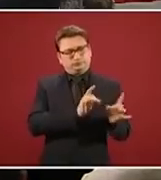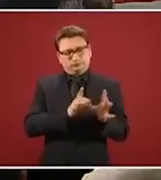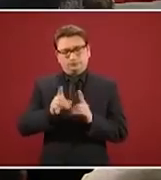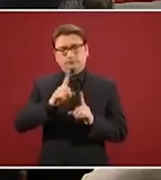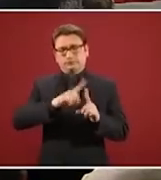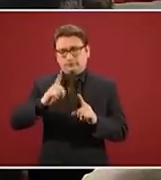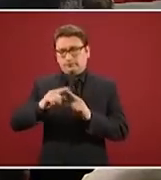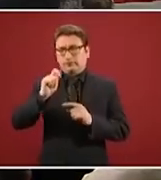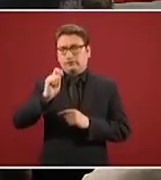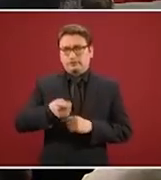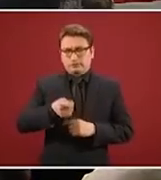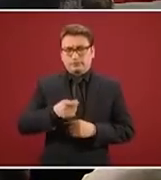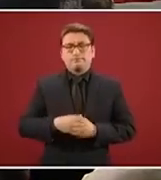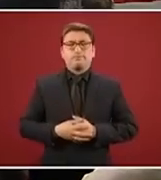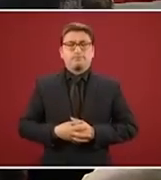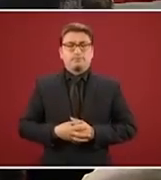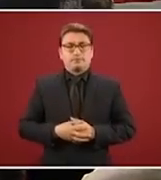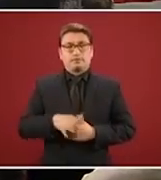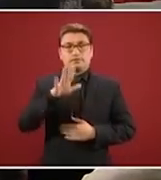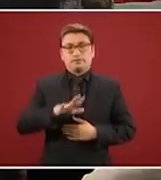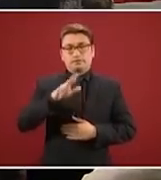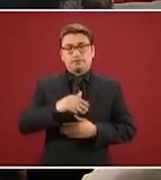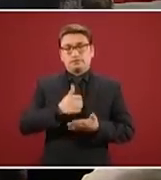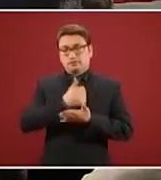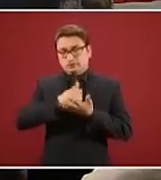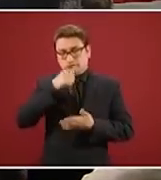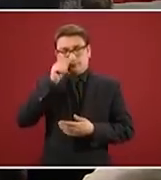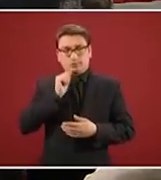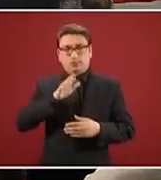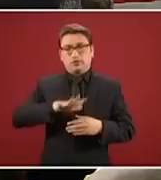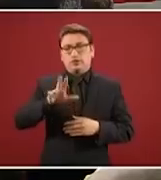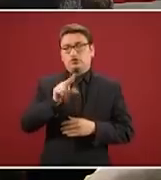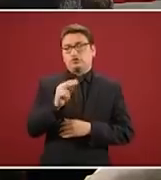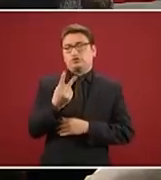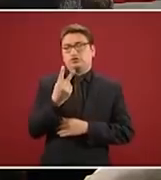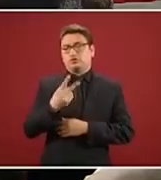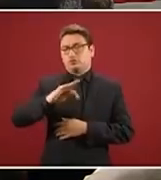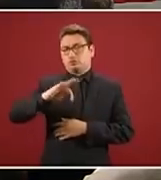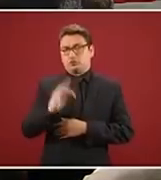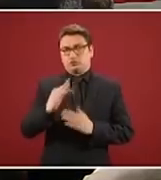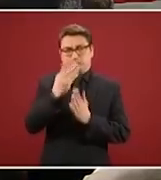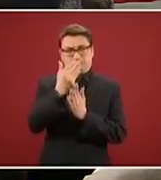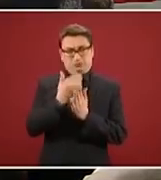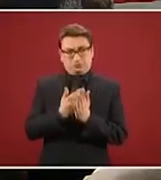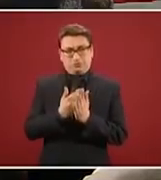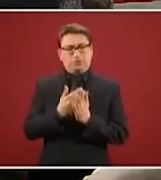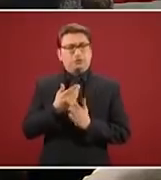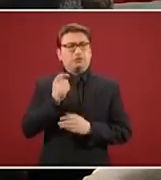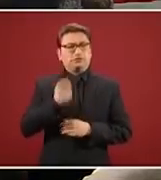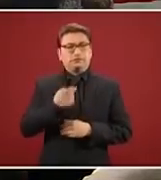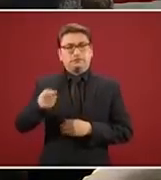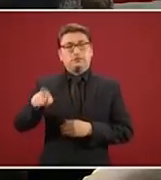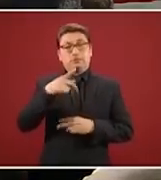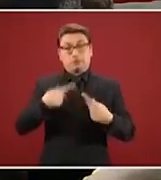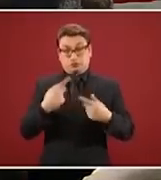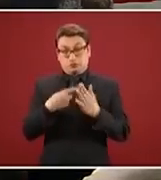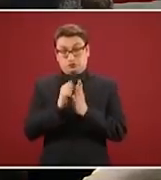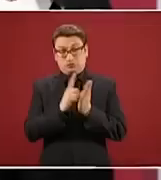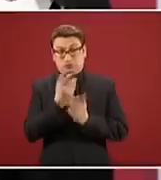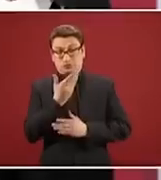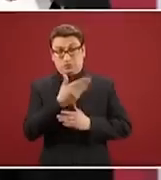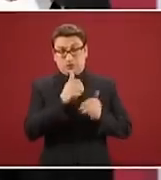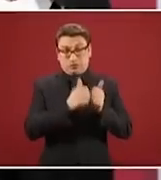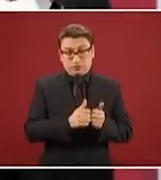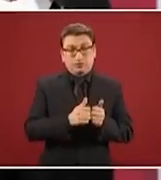en el caso de ciudad juárez de 82 por ciento de solicitantes de asilo que están